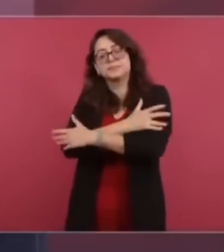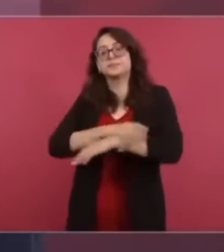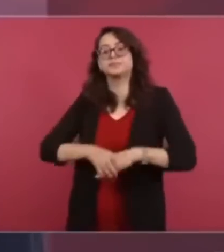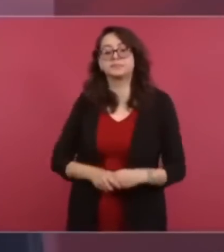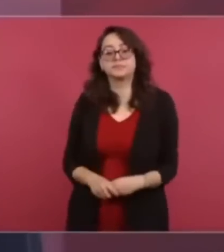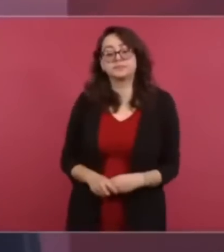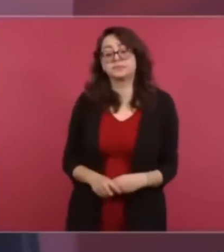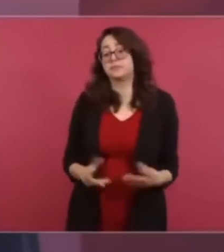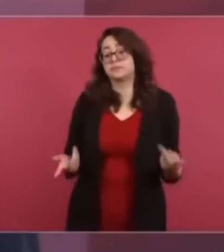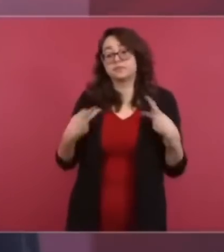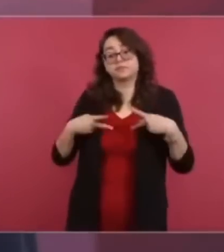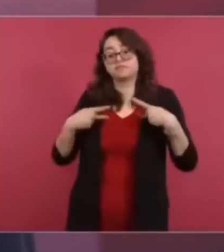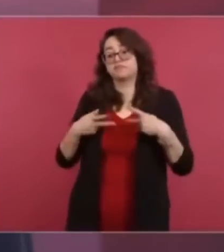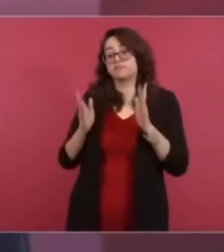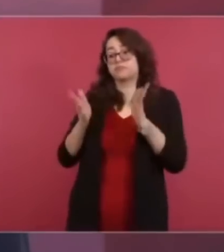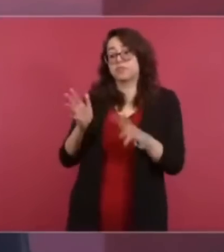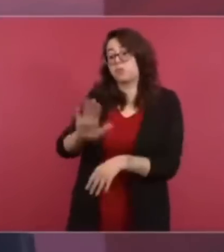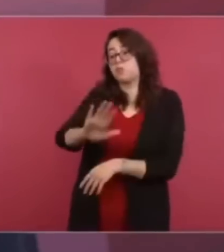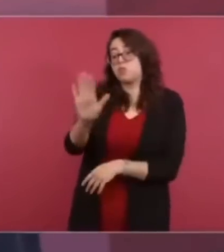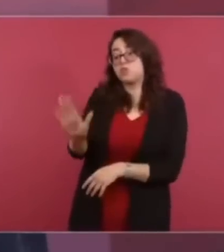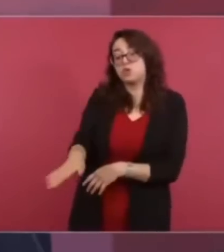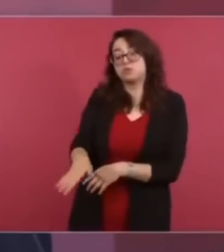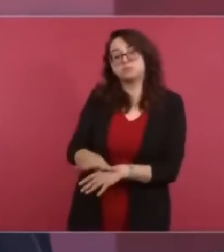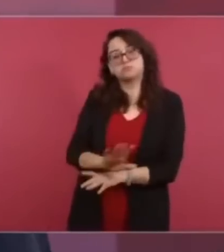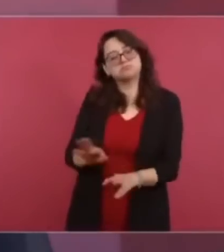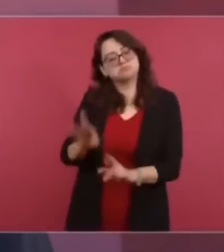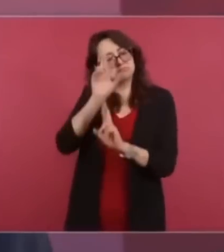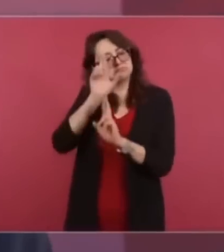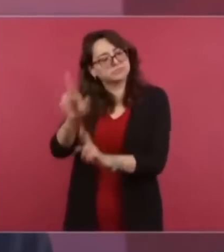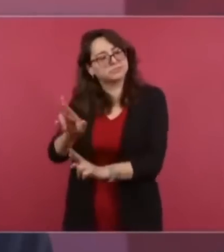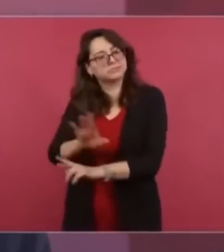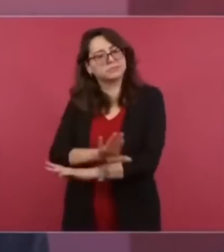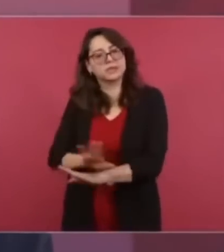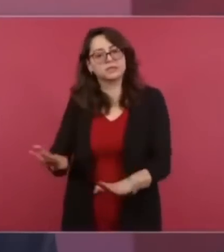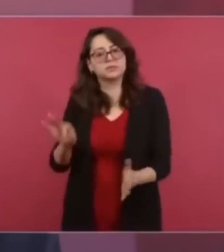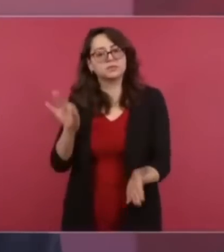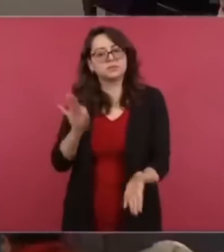Hay que respetarlos. Muy bien.